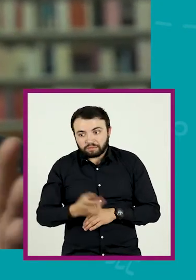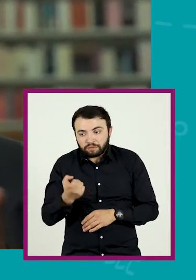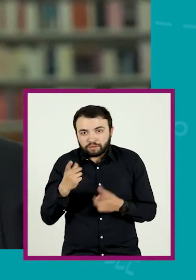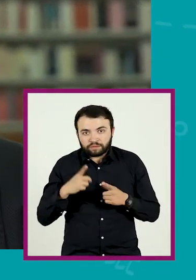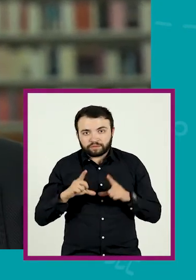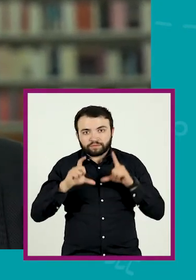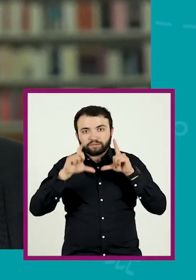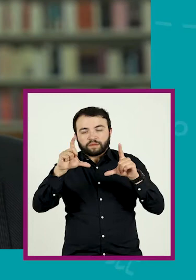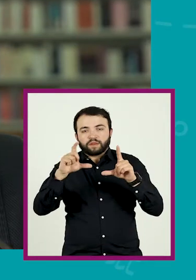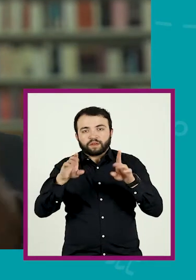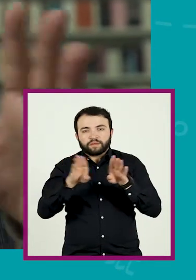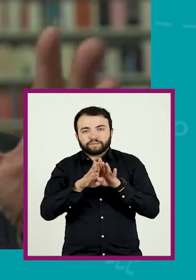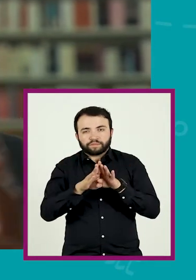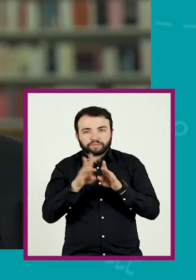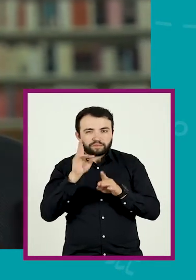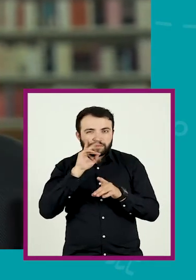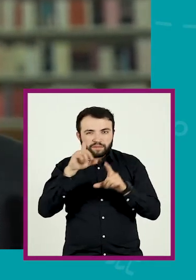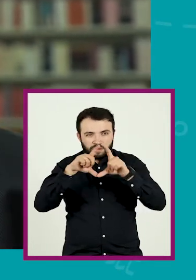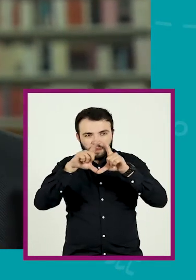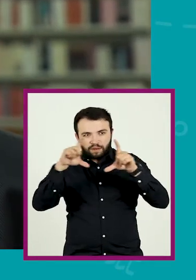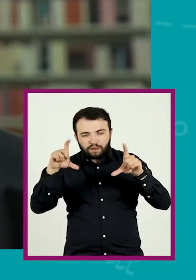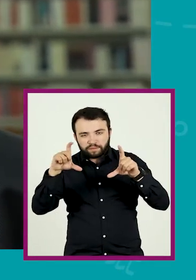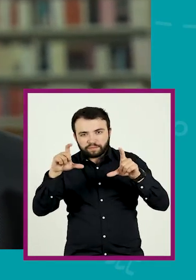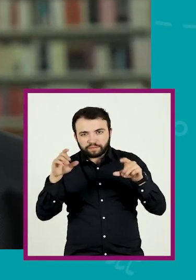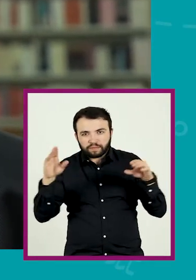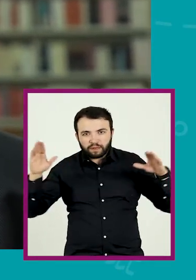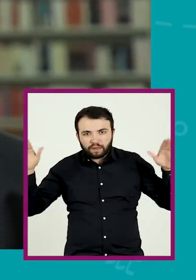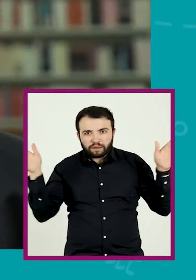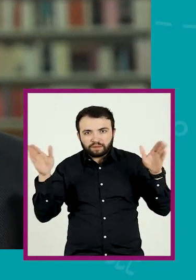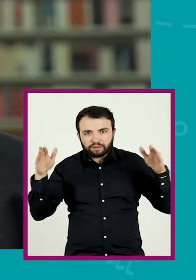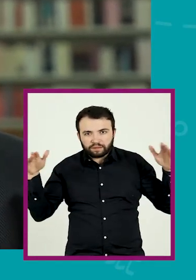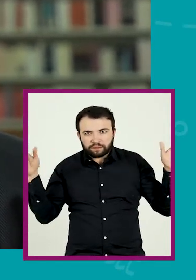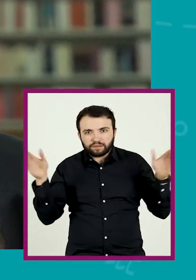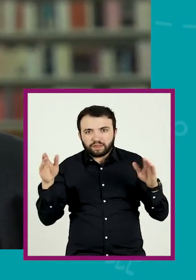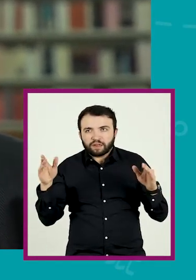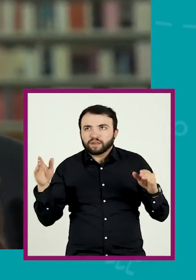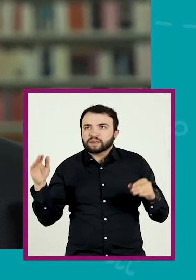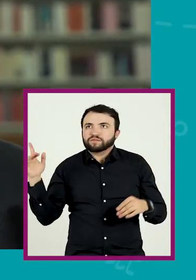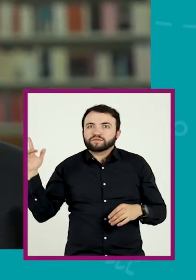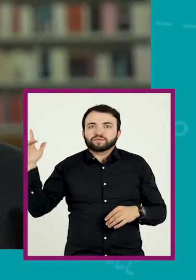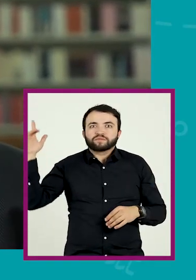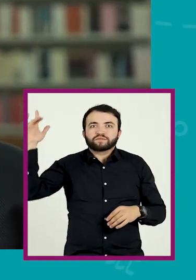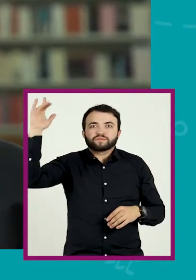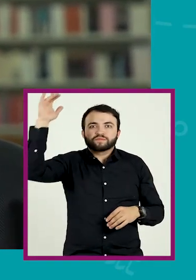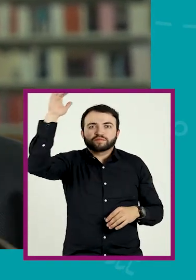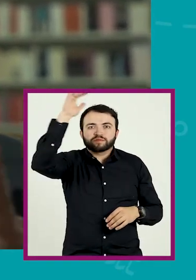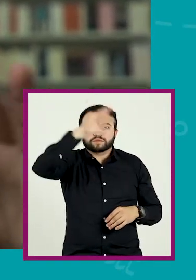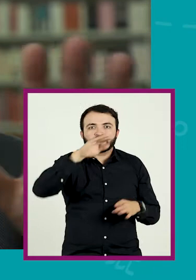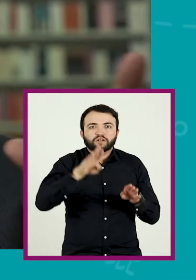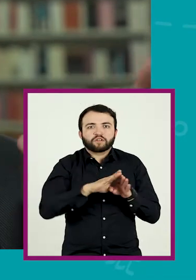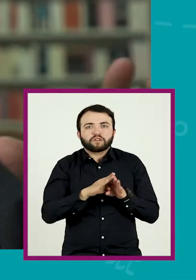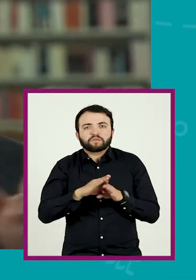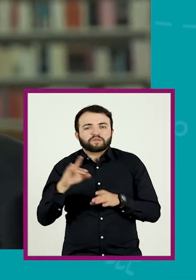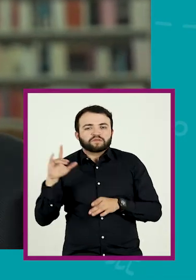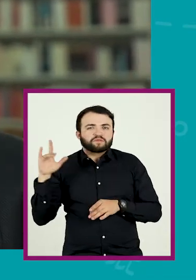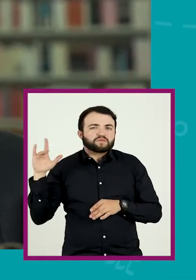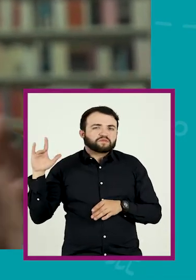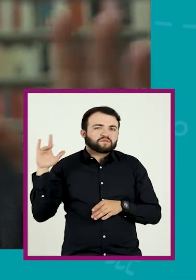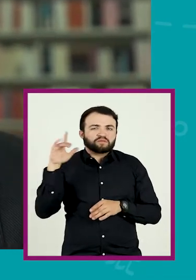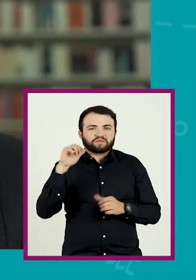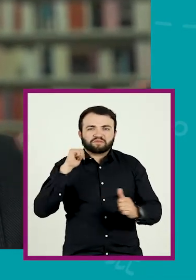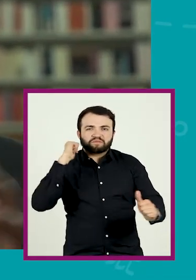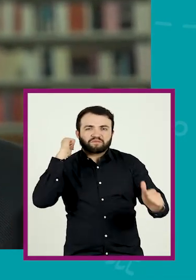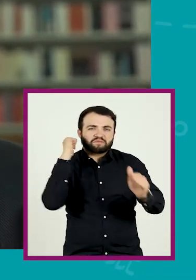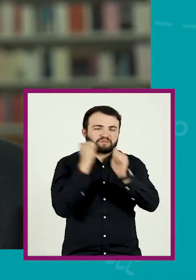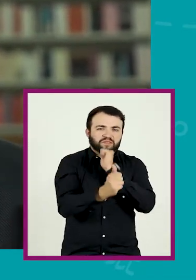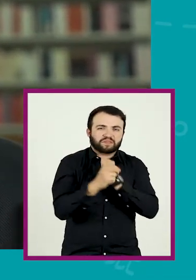la imagen de una paloma que estuviera volando por el cielo, por el firmamento, sin ningún obstáculo, a la velocidad